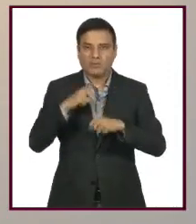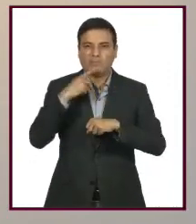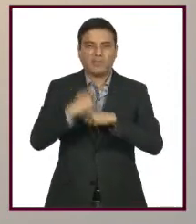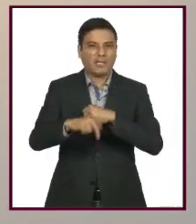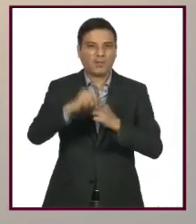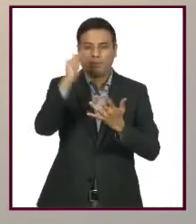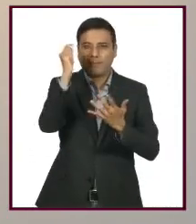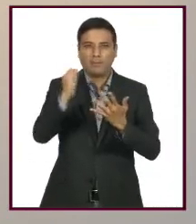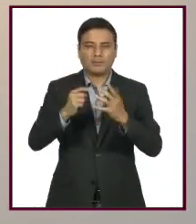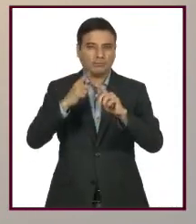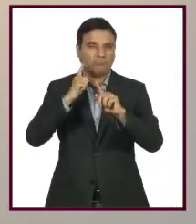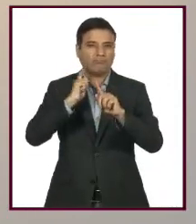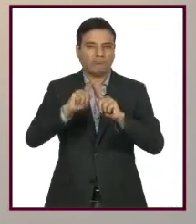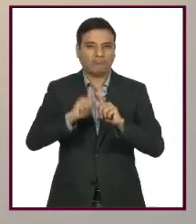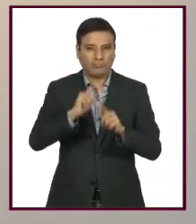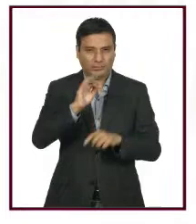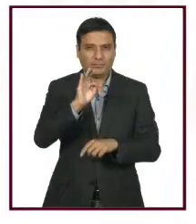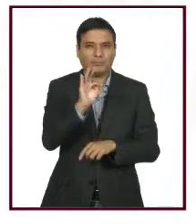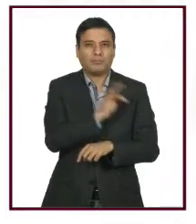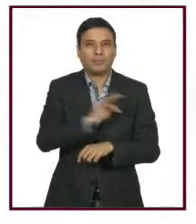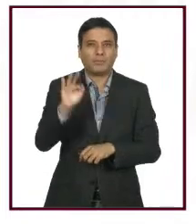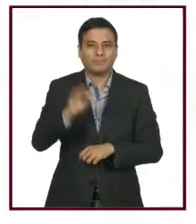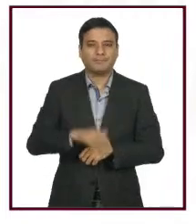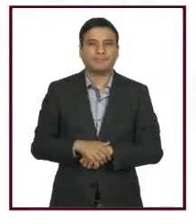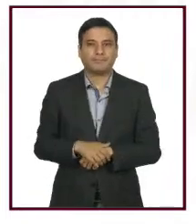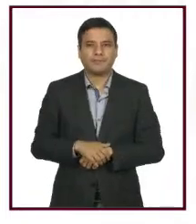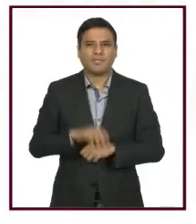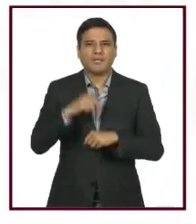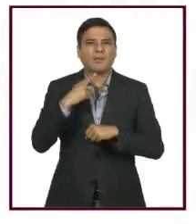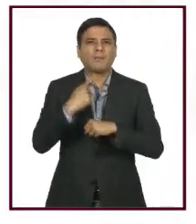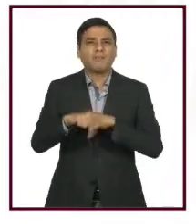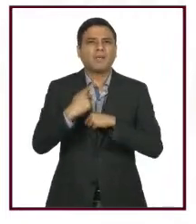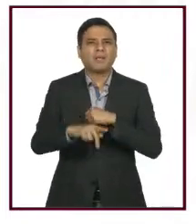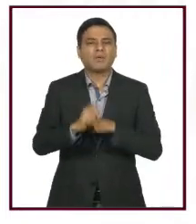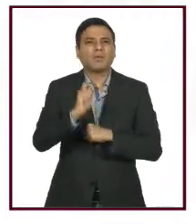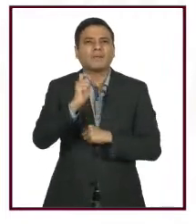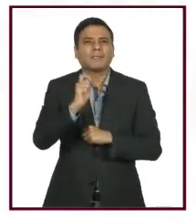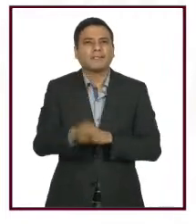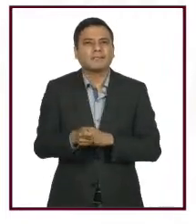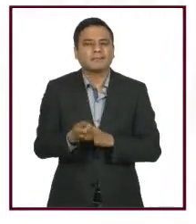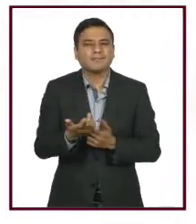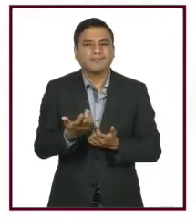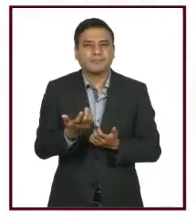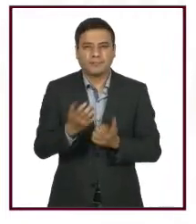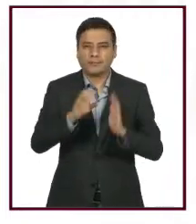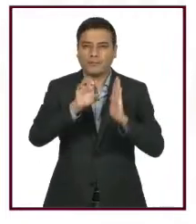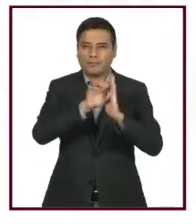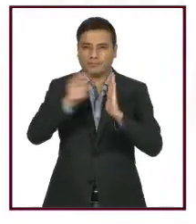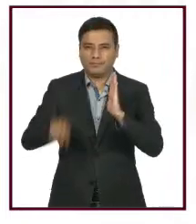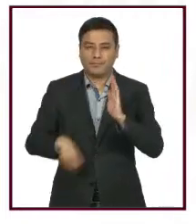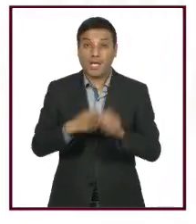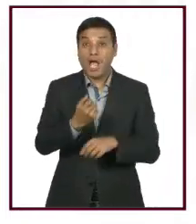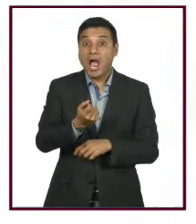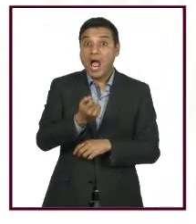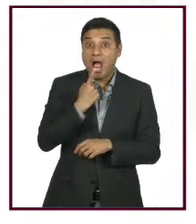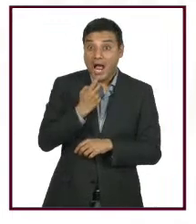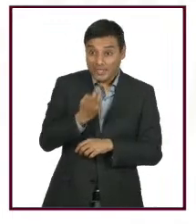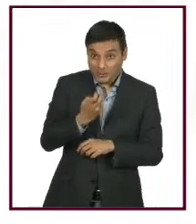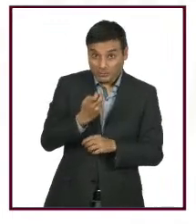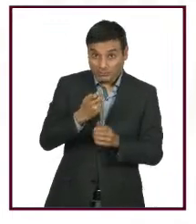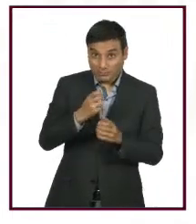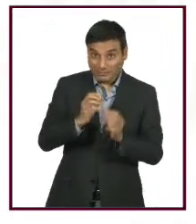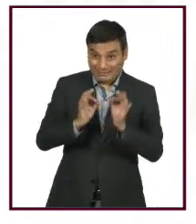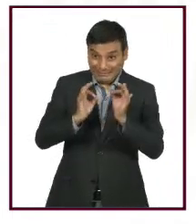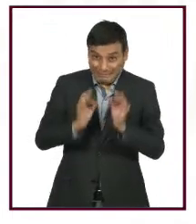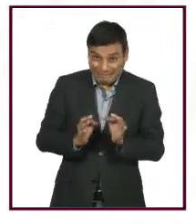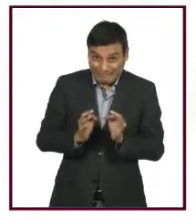También, como aquí podemos ver, dentro de los riesgos que les mencionaba, pues la metanfetamina es una sustancia que no es pura y que